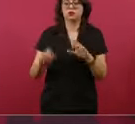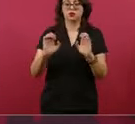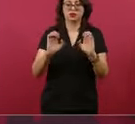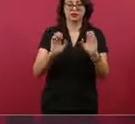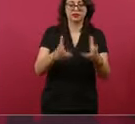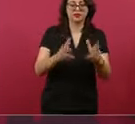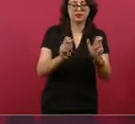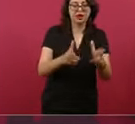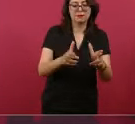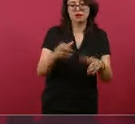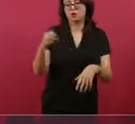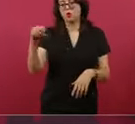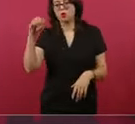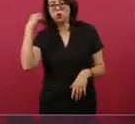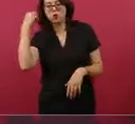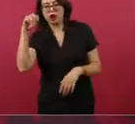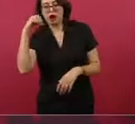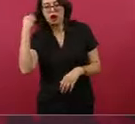y Oaxaca.